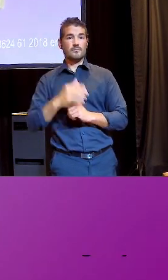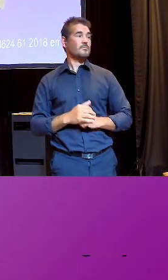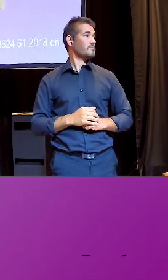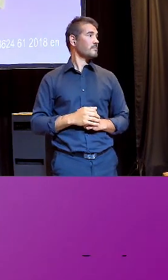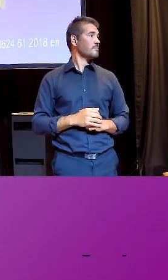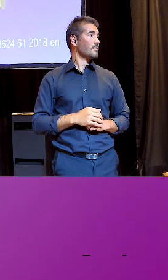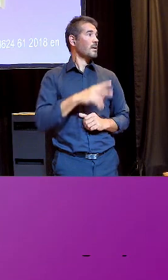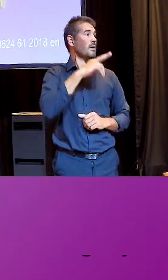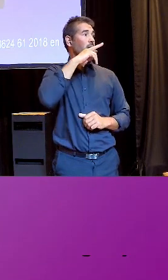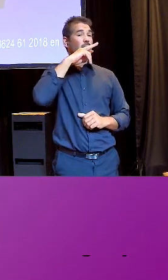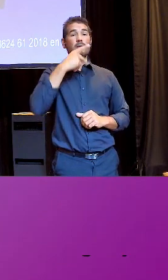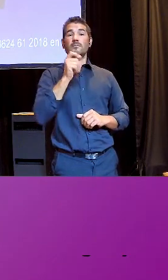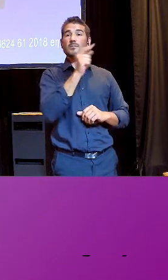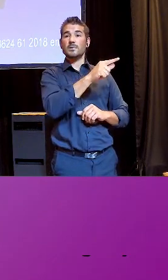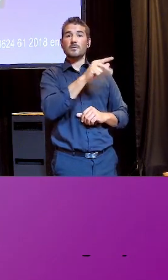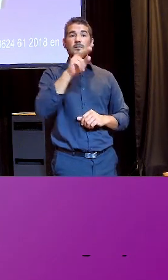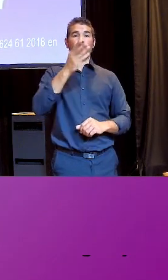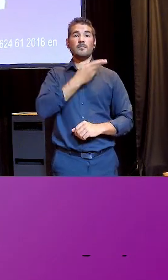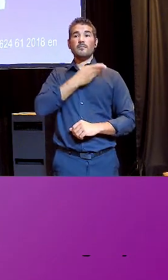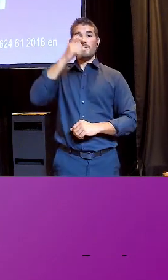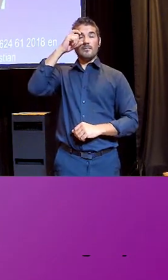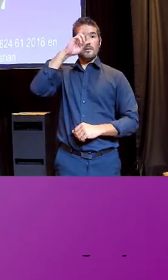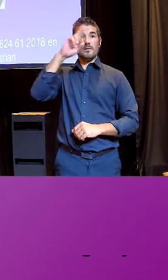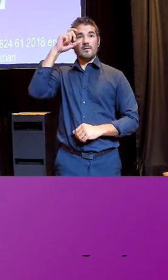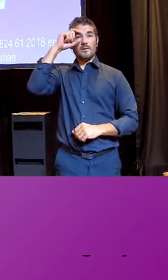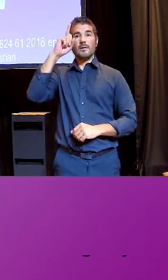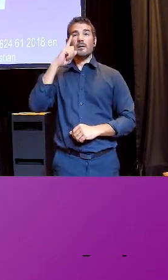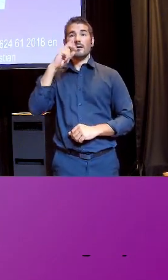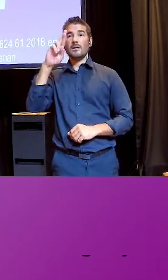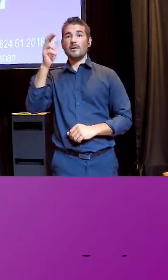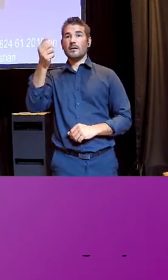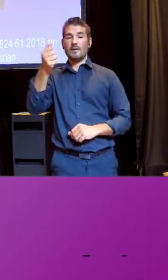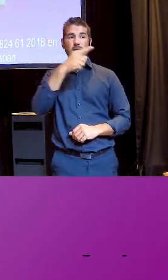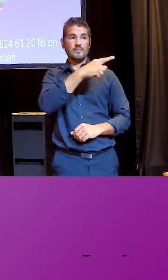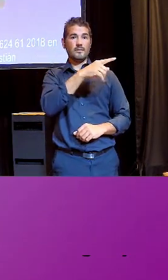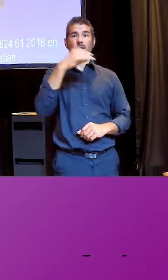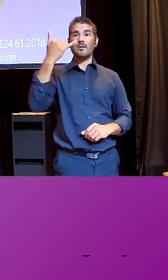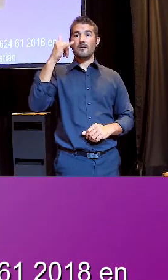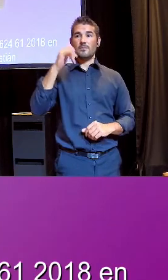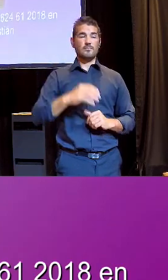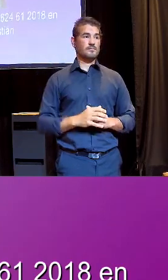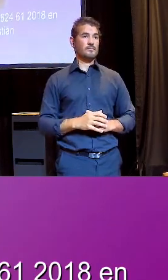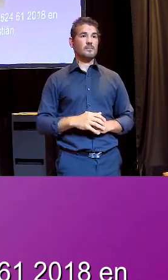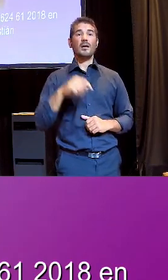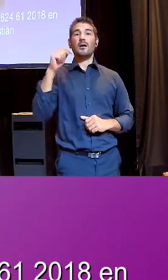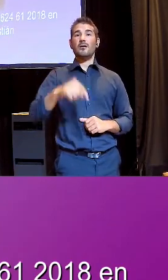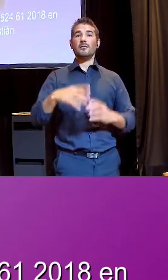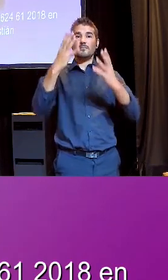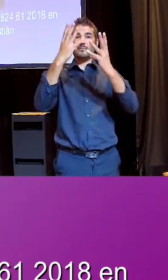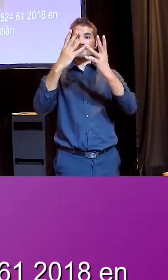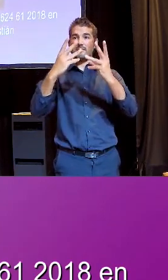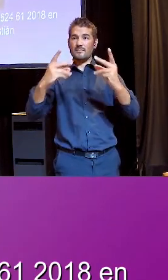Patricia Ferreira. Gracias, Sebastián. No, a vos. Bueno, damos por cerrado. Gracias por la paciencia.